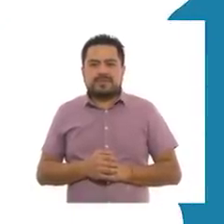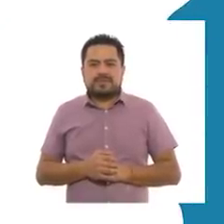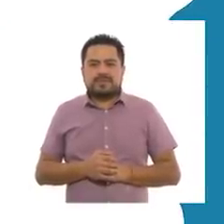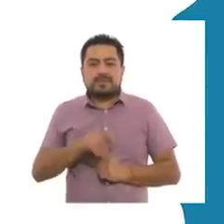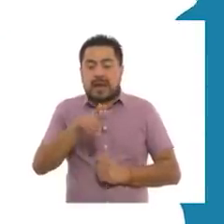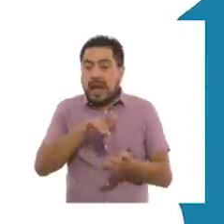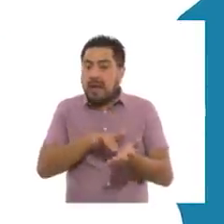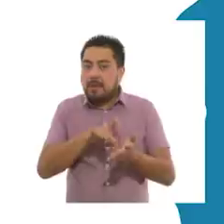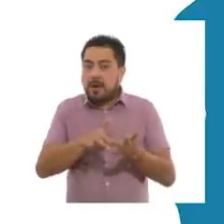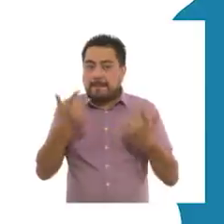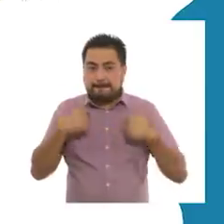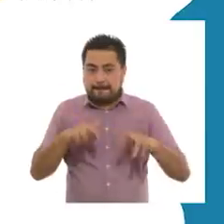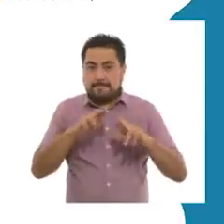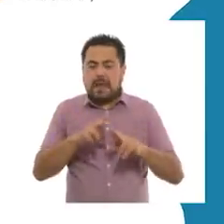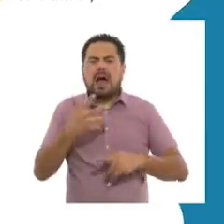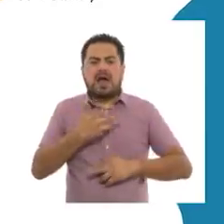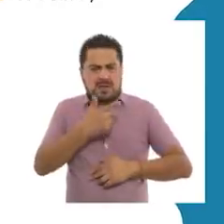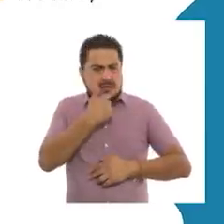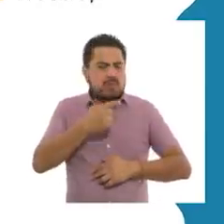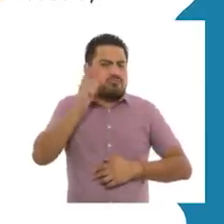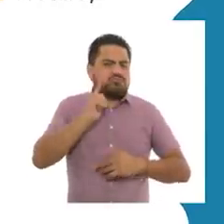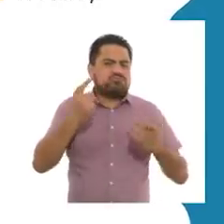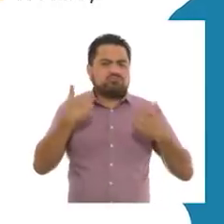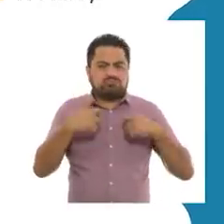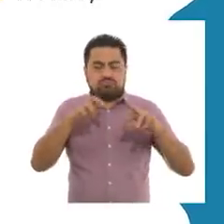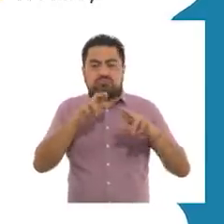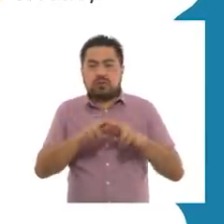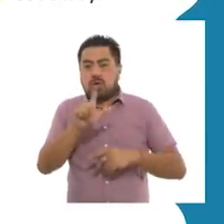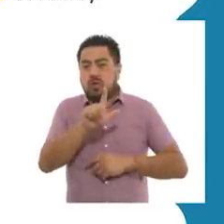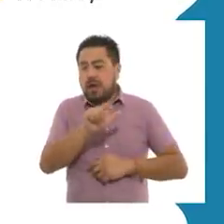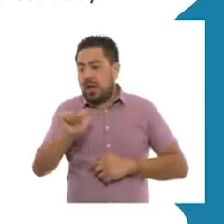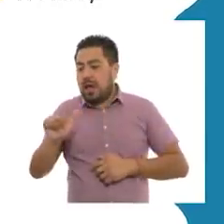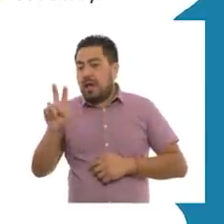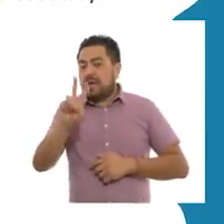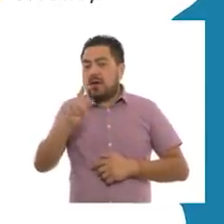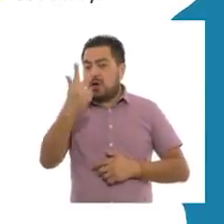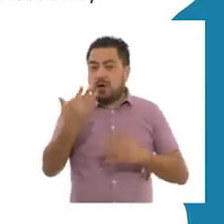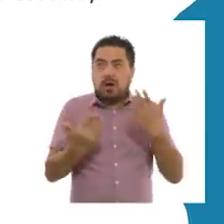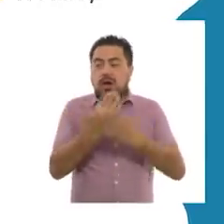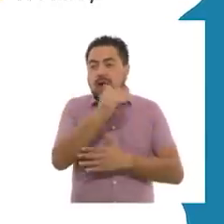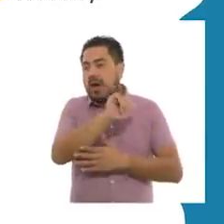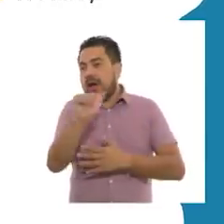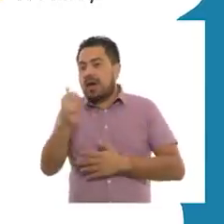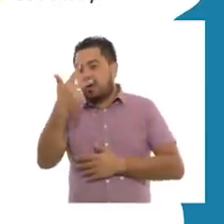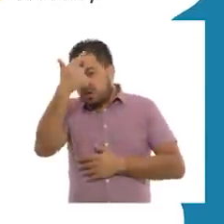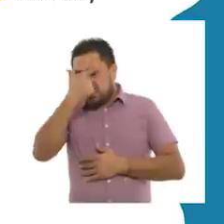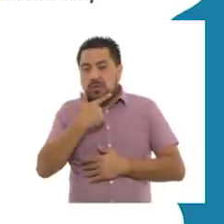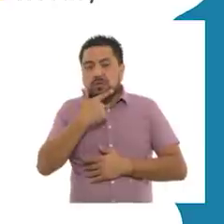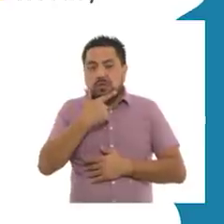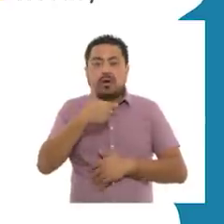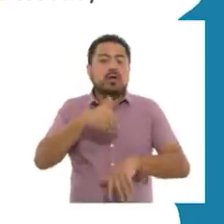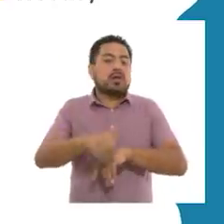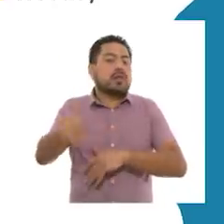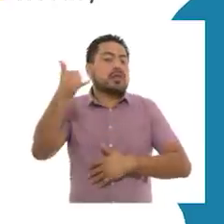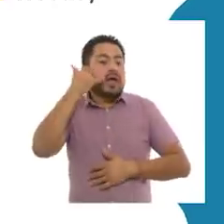Para apoyo pedagógico, hay maestras y maestros de lunes a viernes de 8 a 20 horas en el teléfono